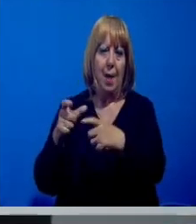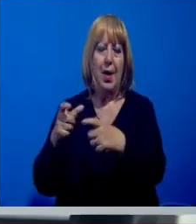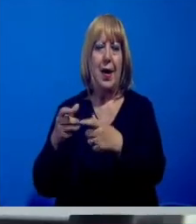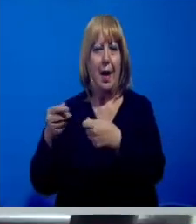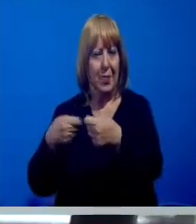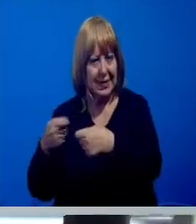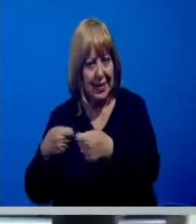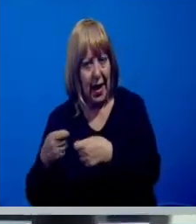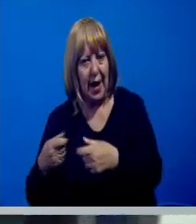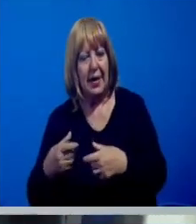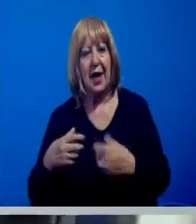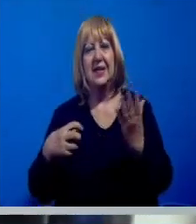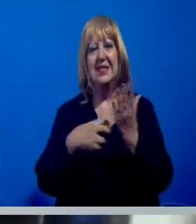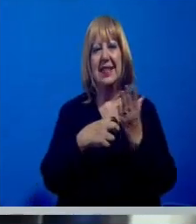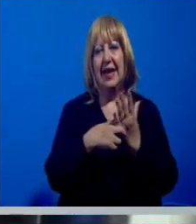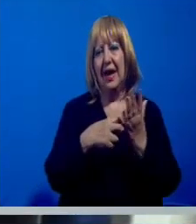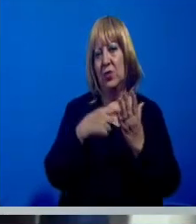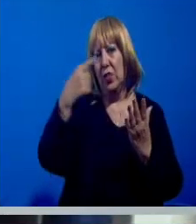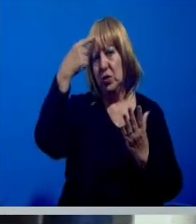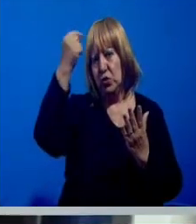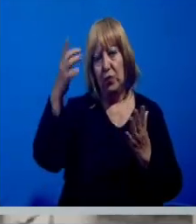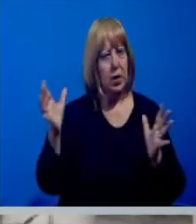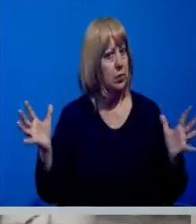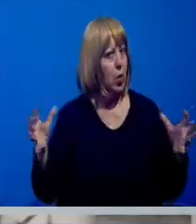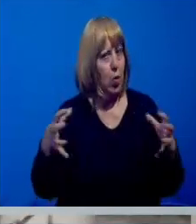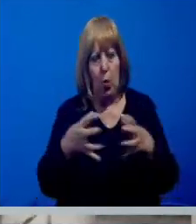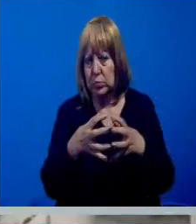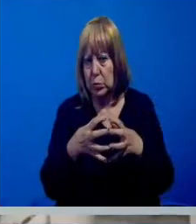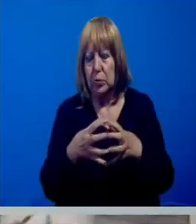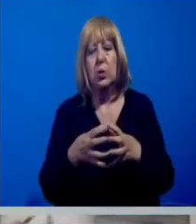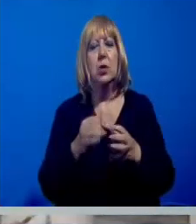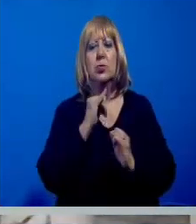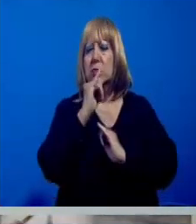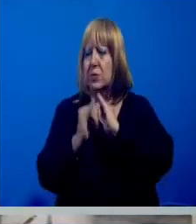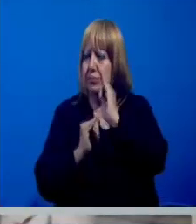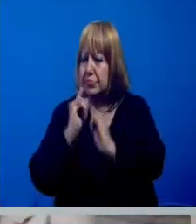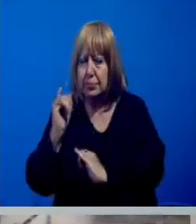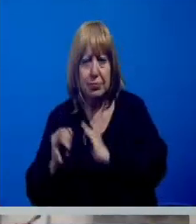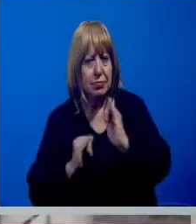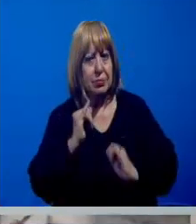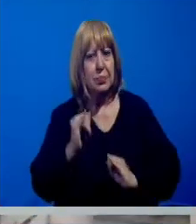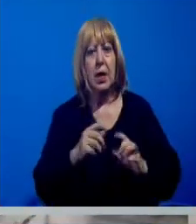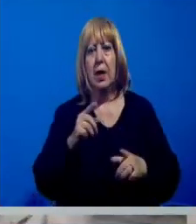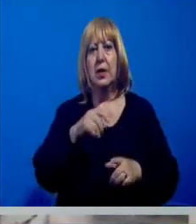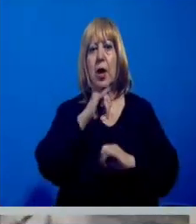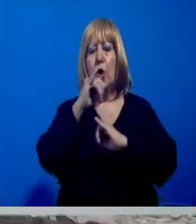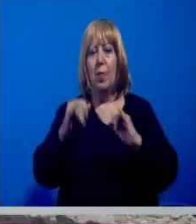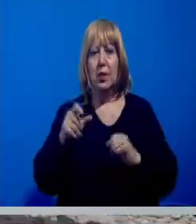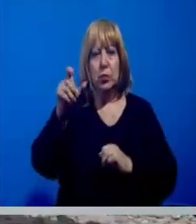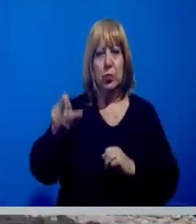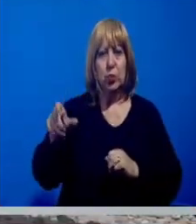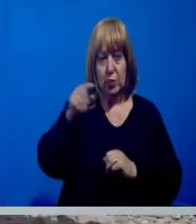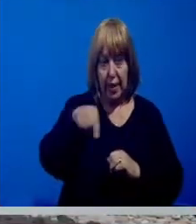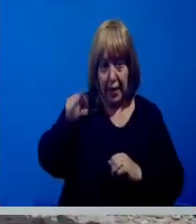también obviamente con el sindicato de choferes, ya que están todos involucrados en esto. Las recomendaciones que nosotros hacemos para los usuarios es mantener